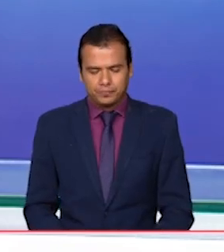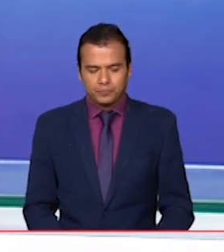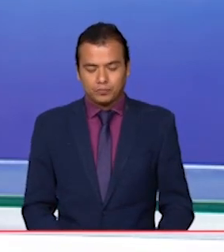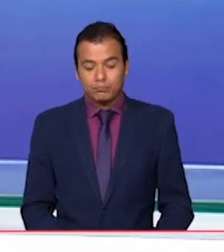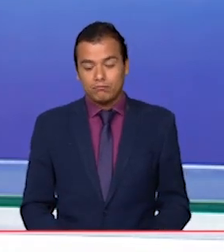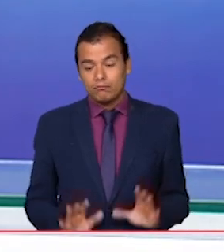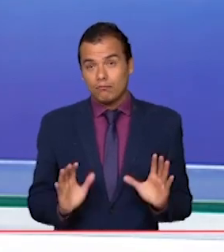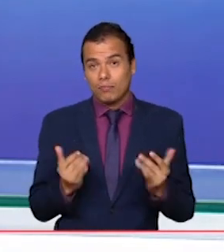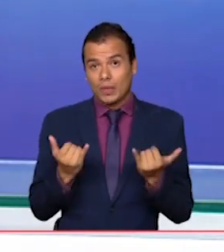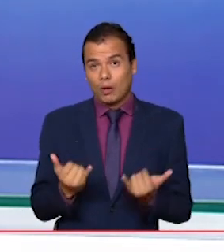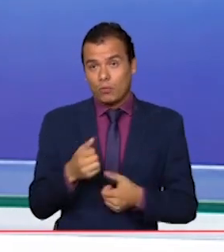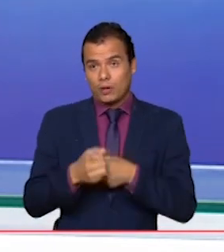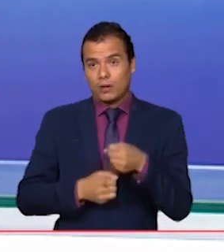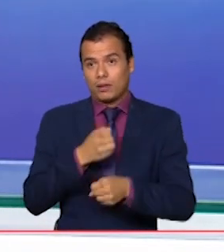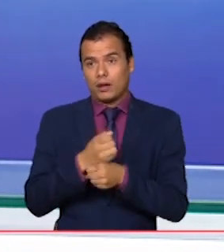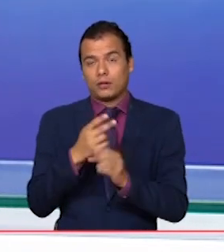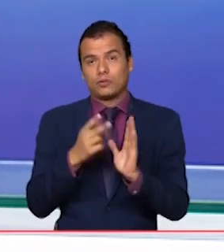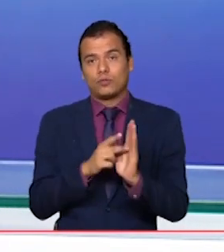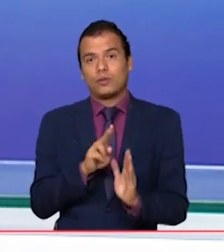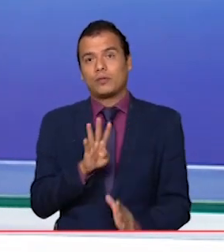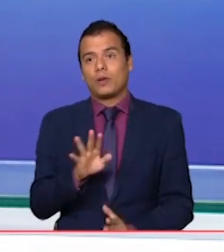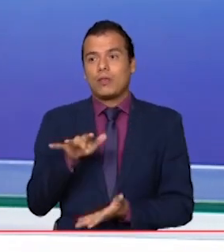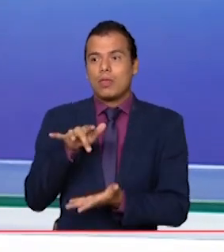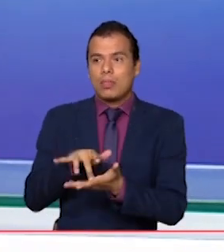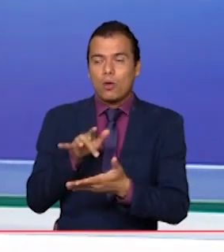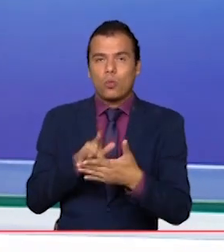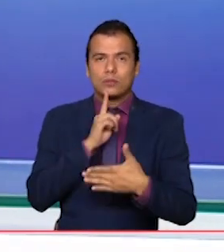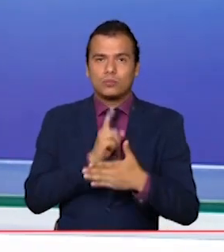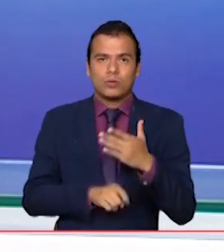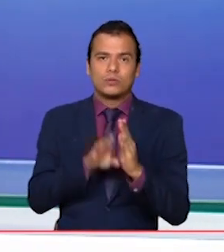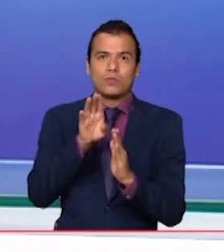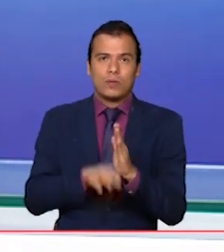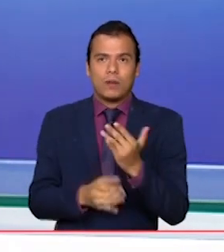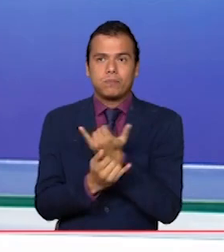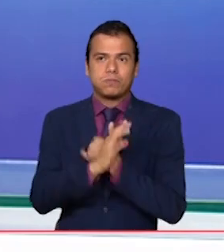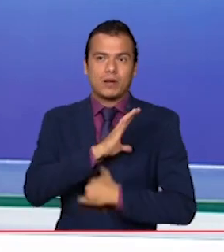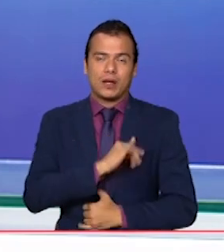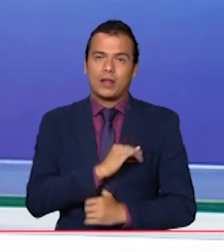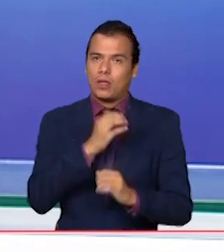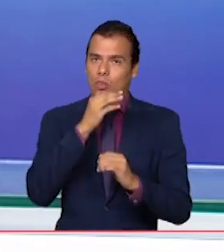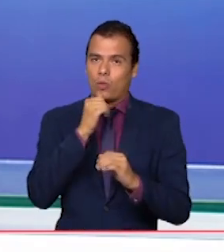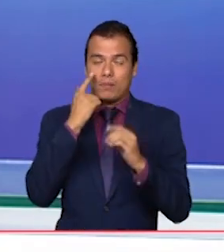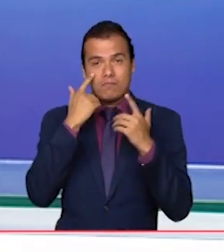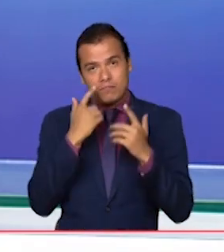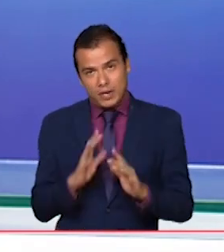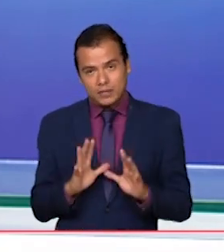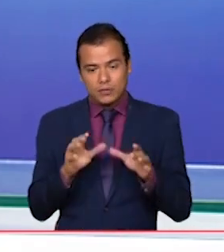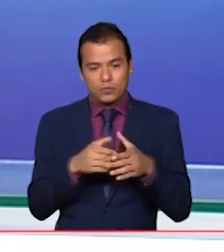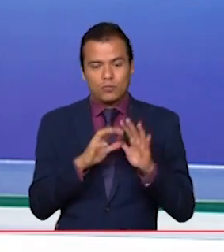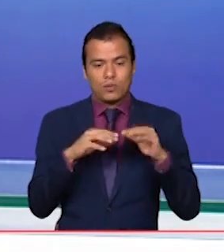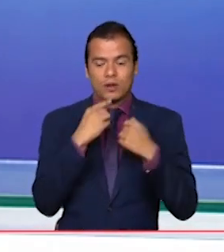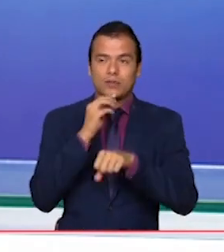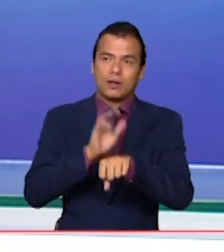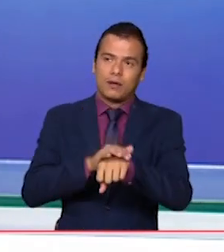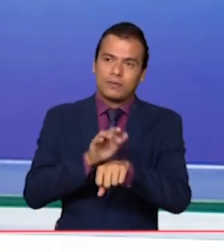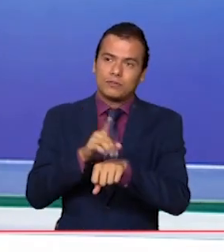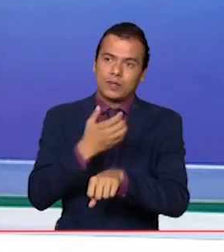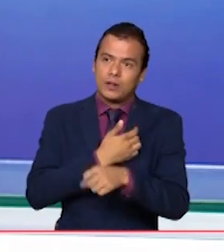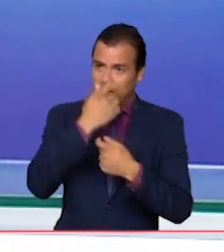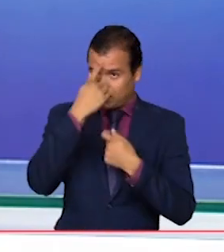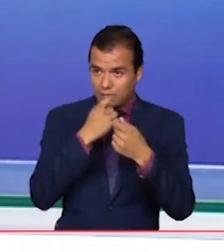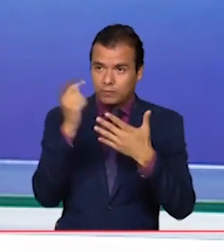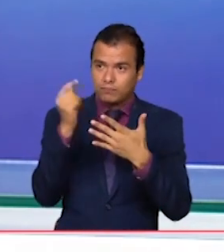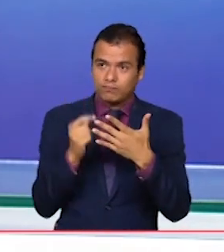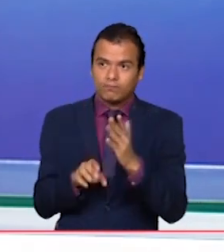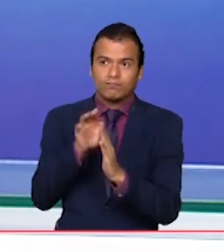Todo indica que este 2024 tampoco habría papayazo tributario en Cali y por eso el Consejo le pidió a la alcaldía crear nuevas medidas